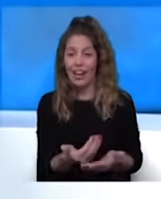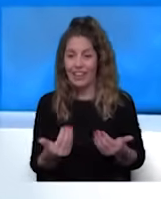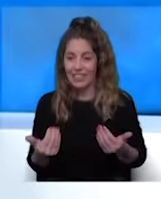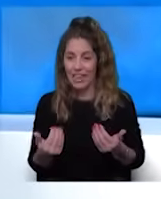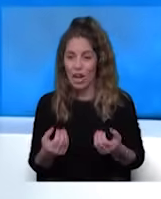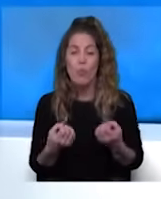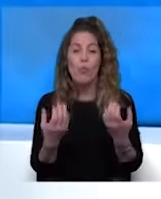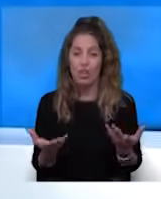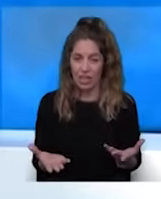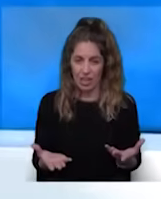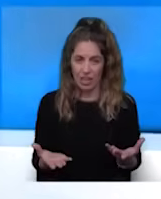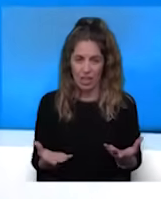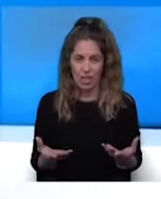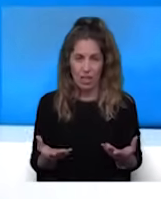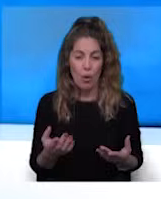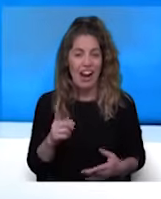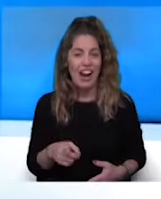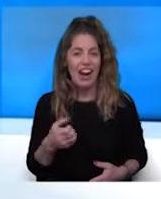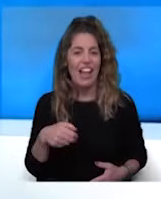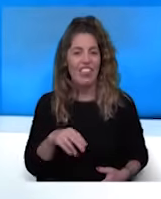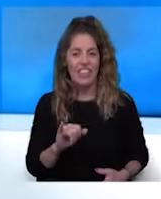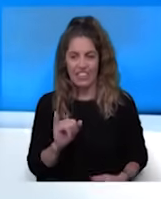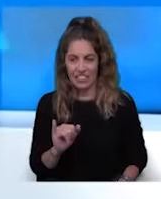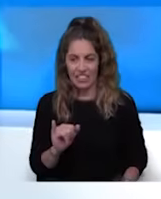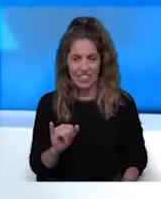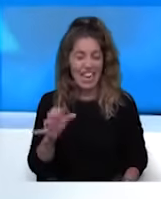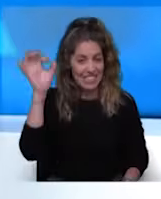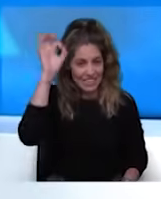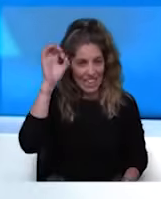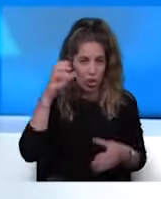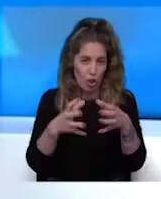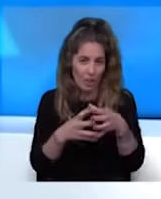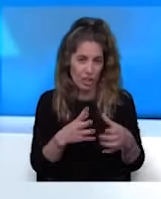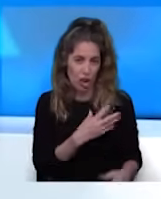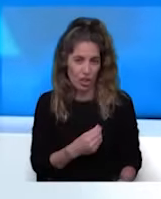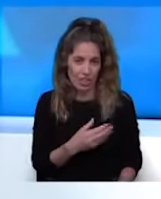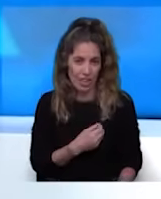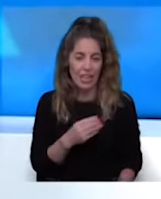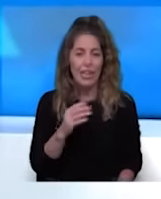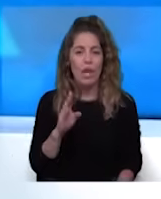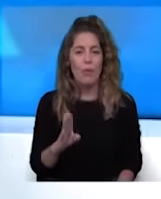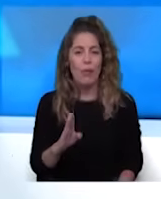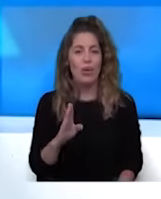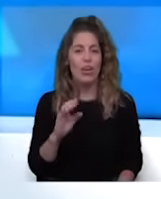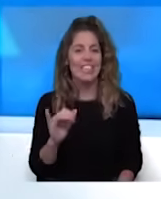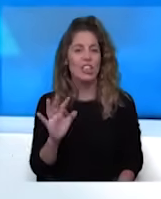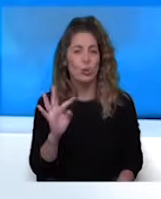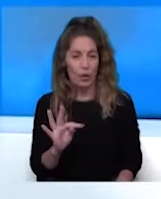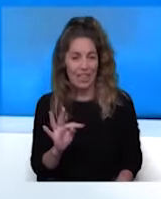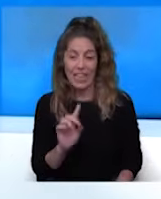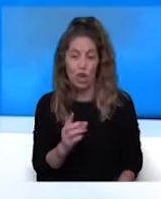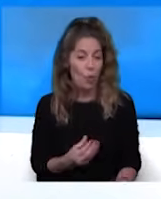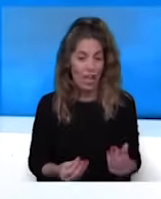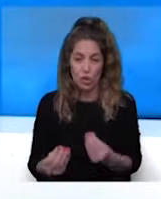qué Porque que Jorge gandini legislador senador del partido nacional y Pablo iturralde que todavía no había asumido